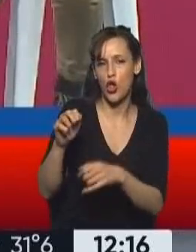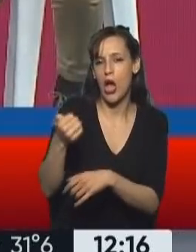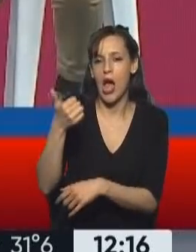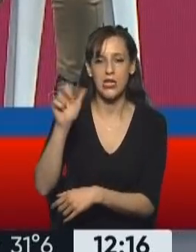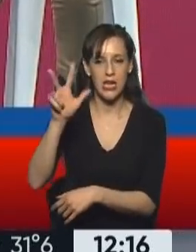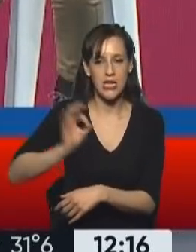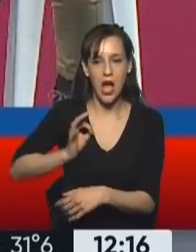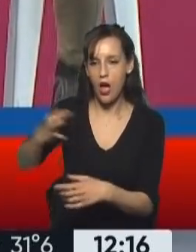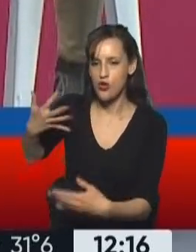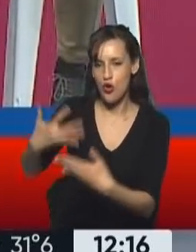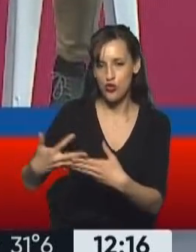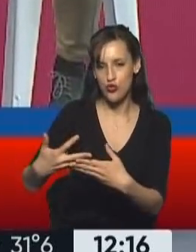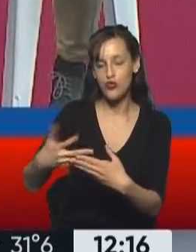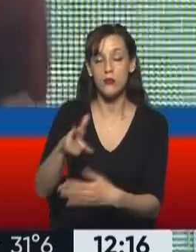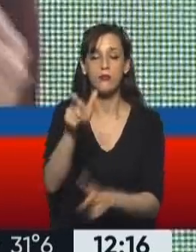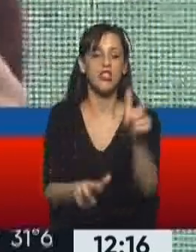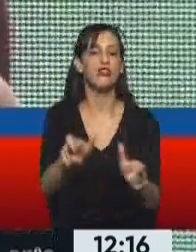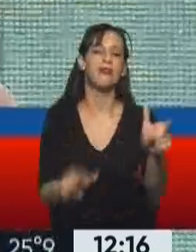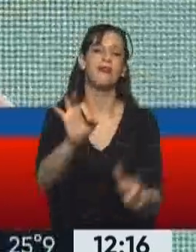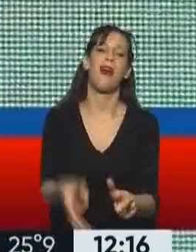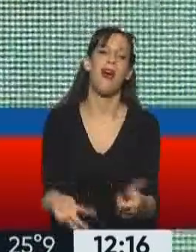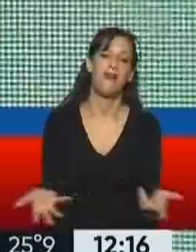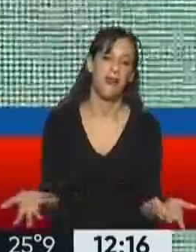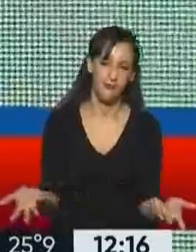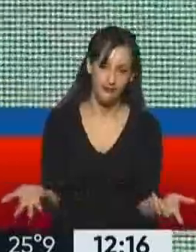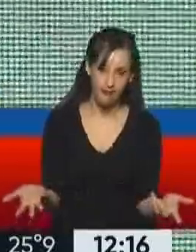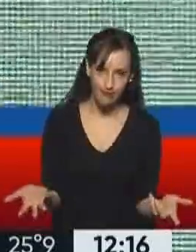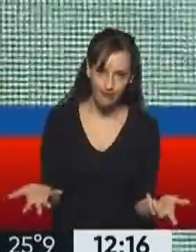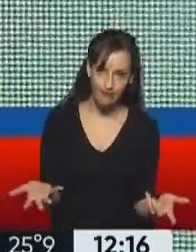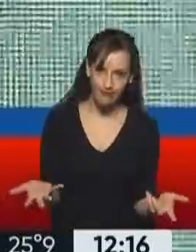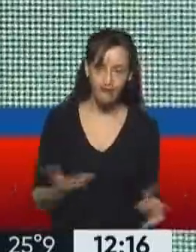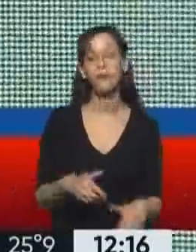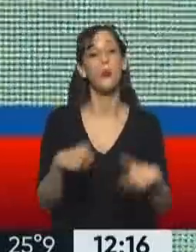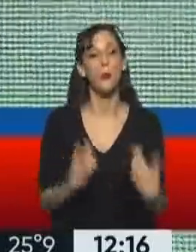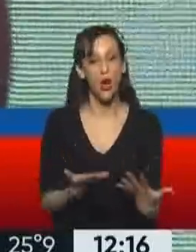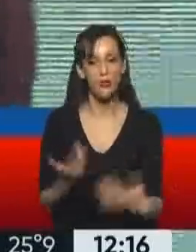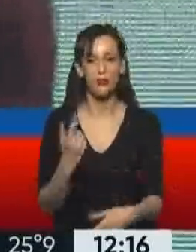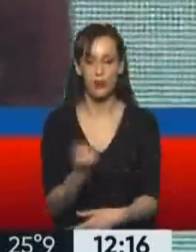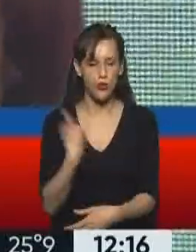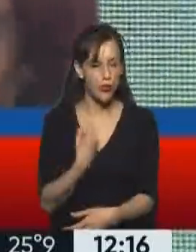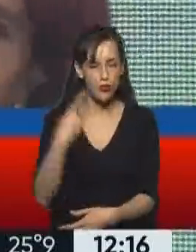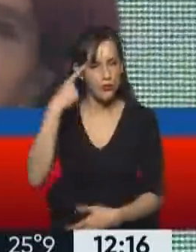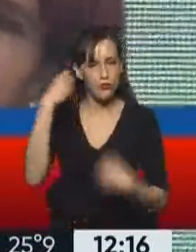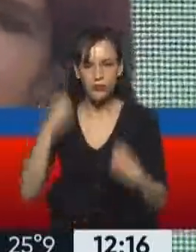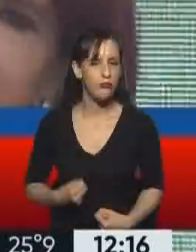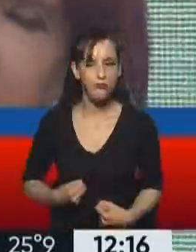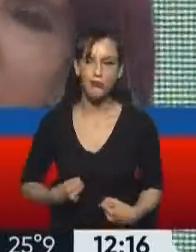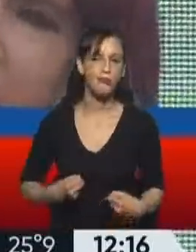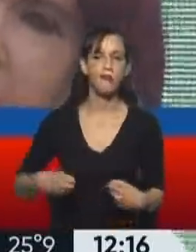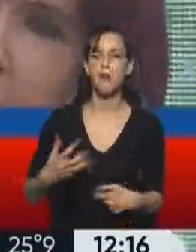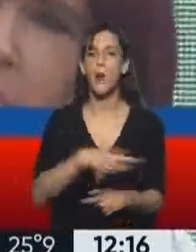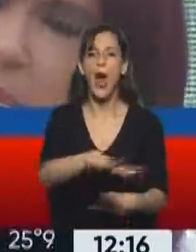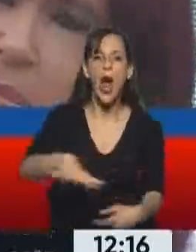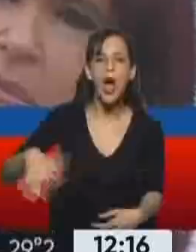gente lo sabe. Y es por eso que cuando decidimos y empezamos a caminar e ir a ver a los compañeros